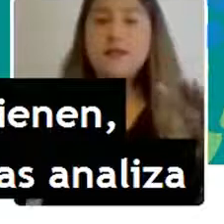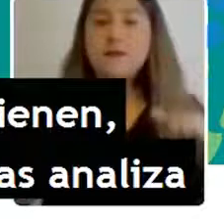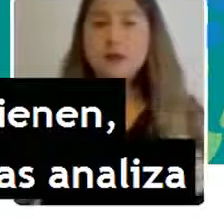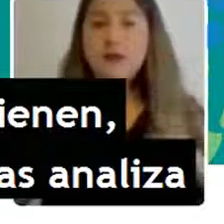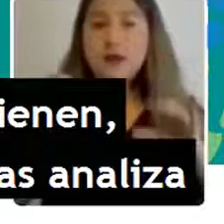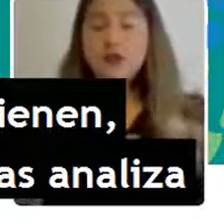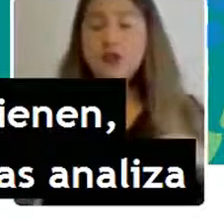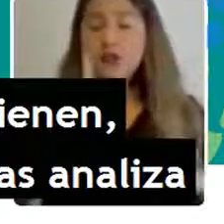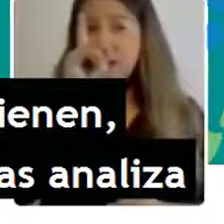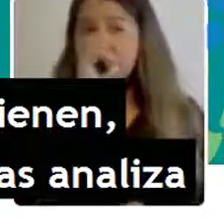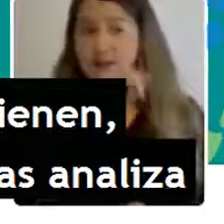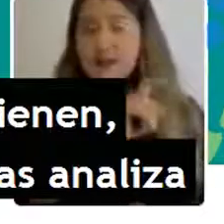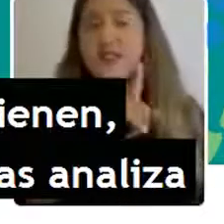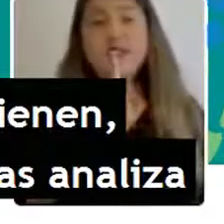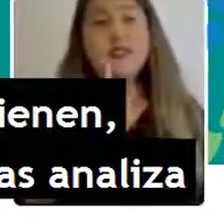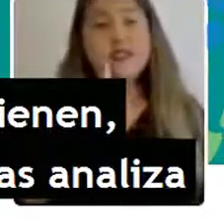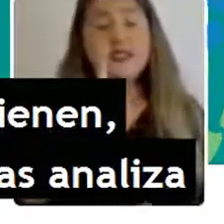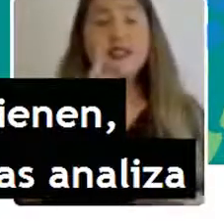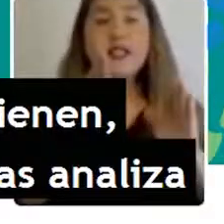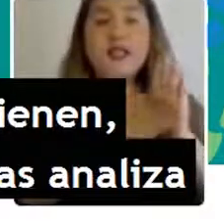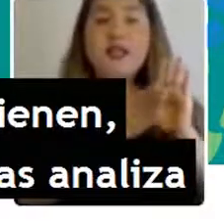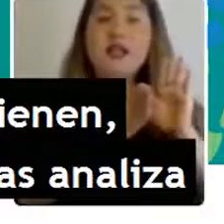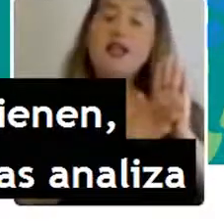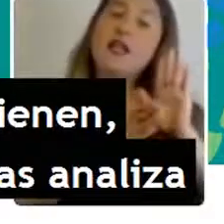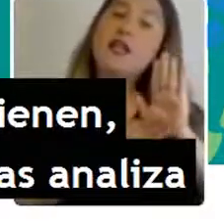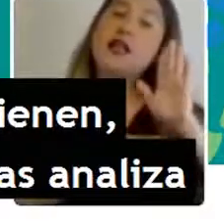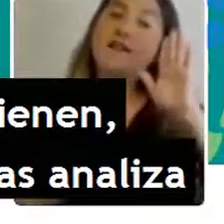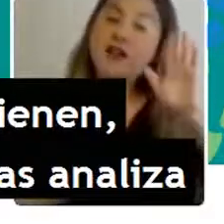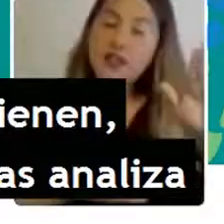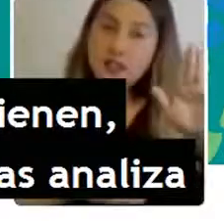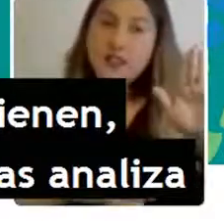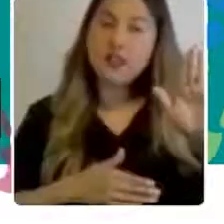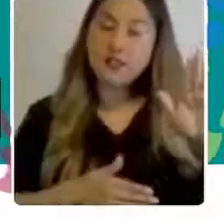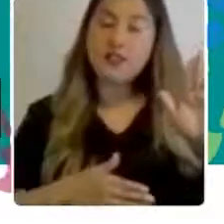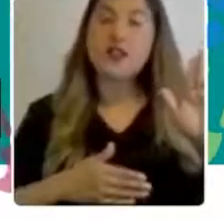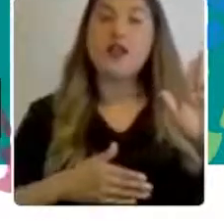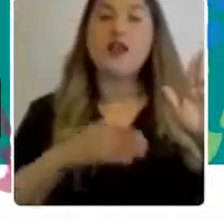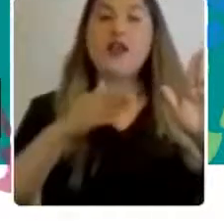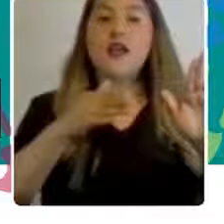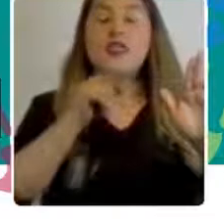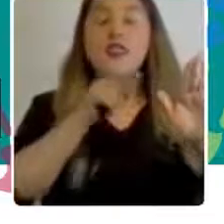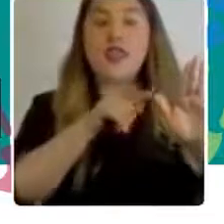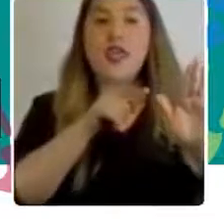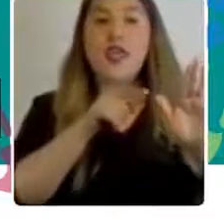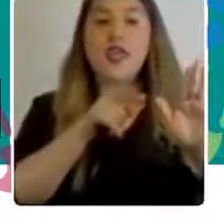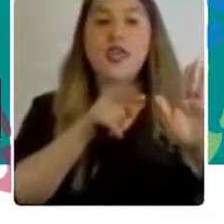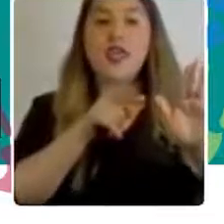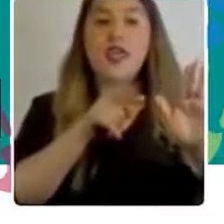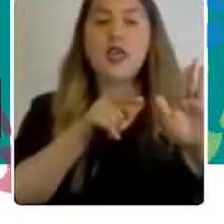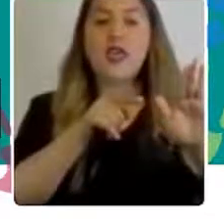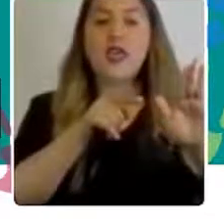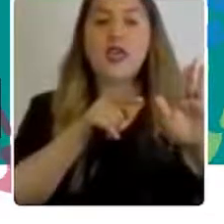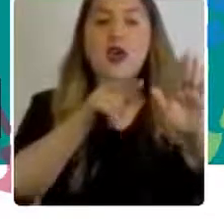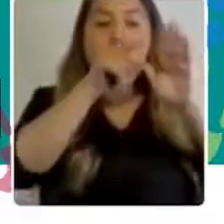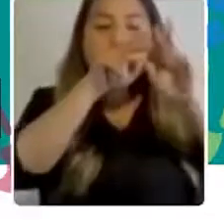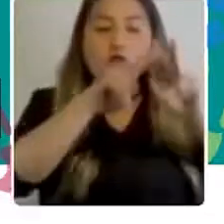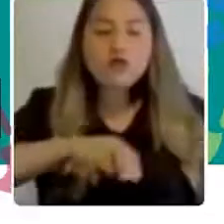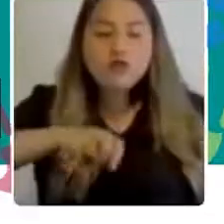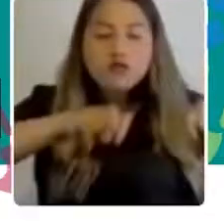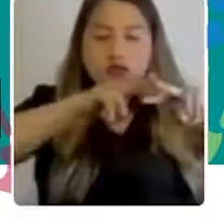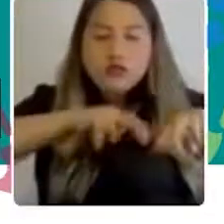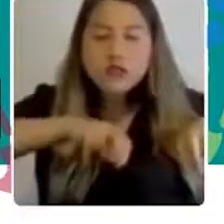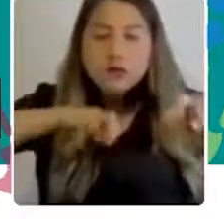la evidencia de intervenciones, cuando uno las analiza, se han planteado algunas alternativas de cobertura